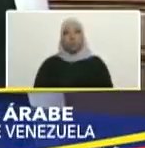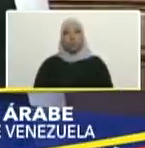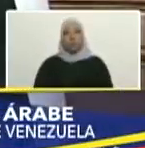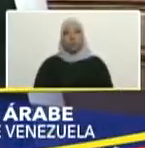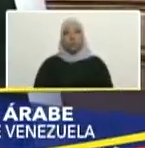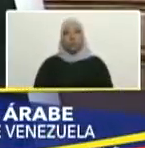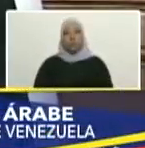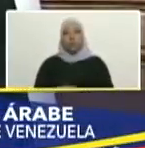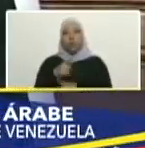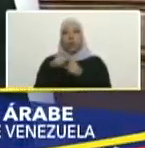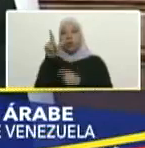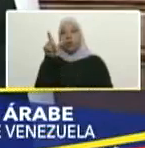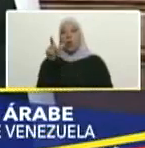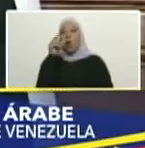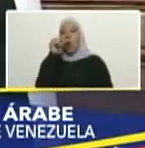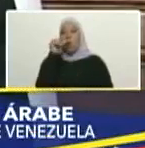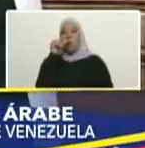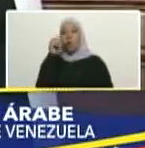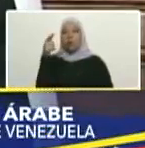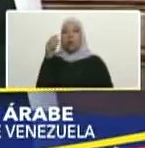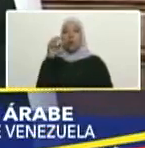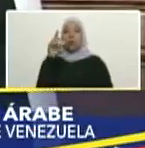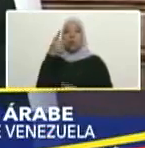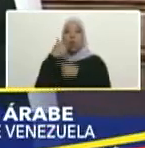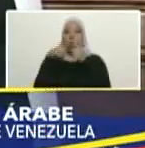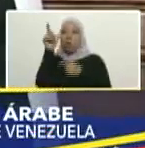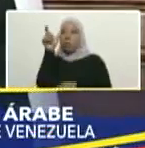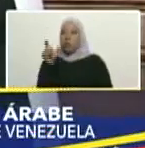compañero Mohamed Salem Alid Erweri,